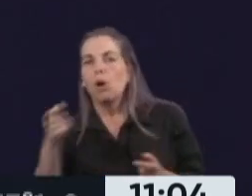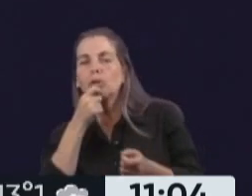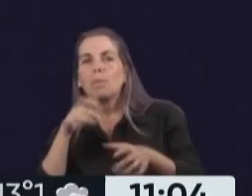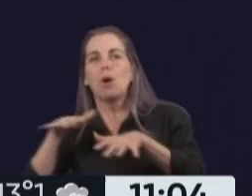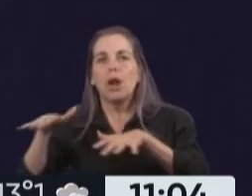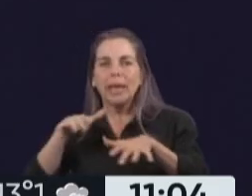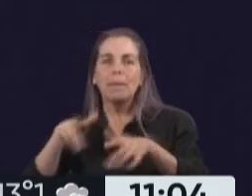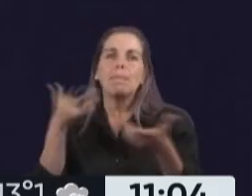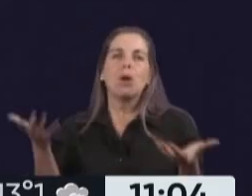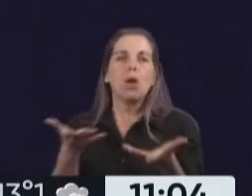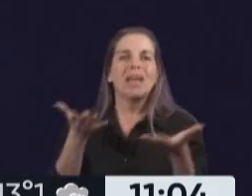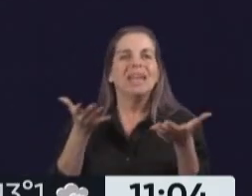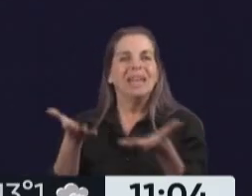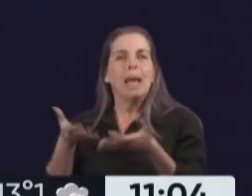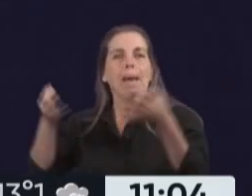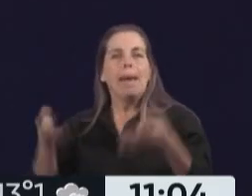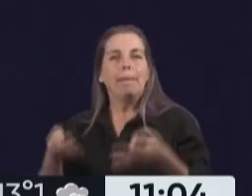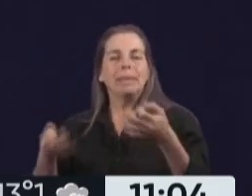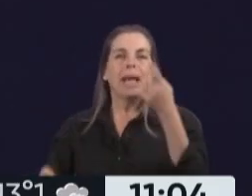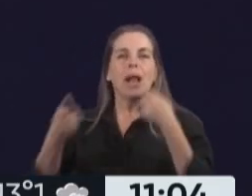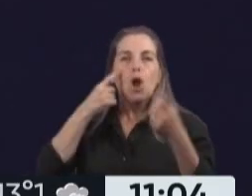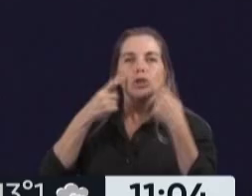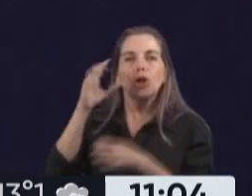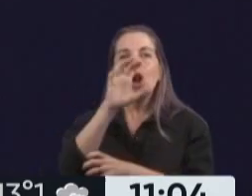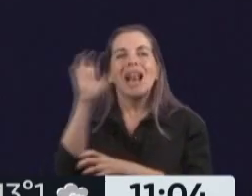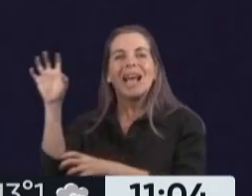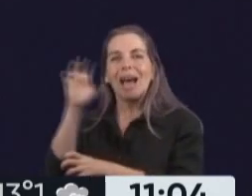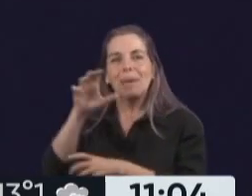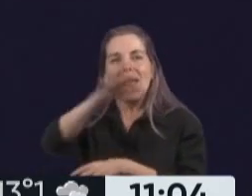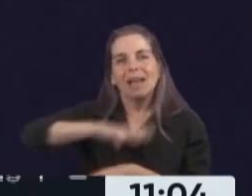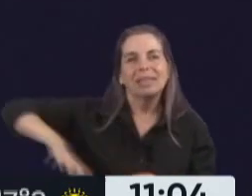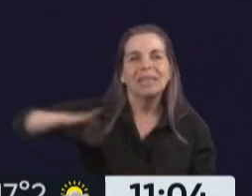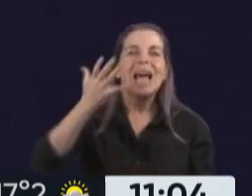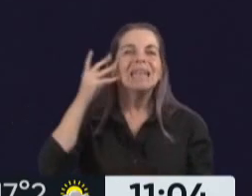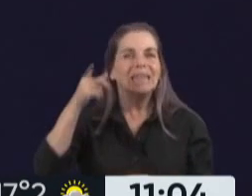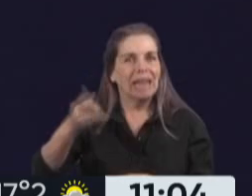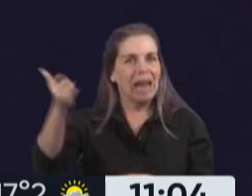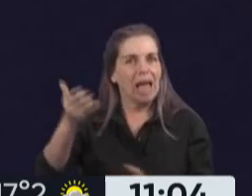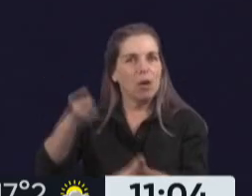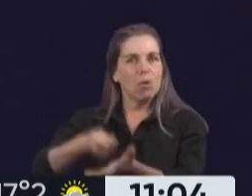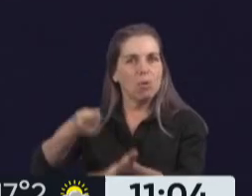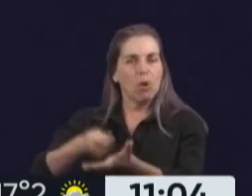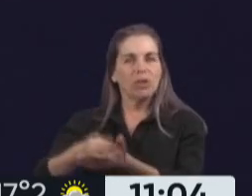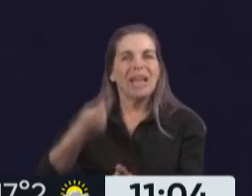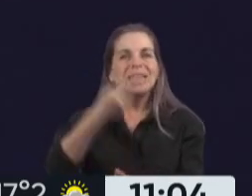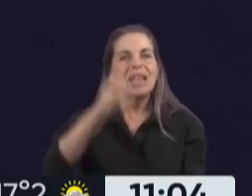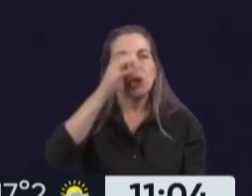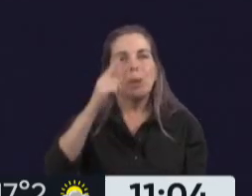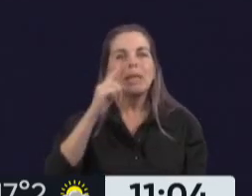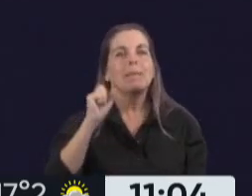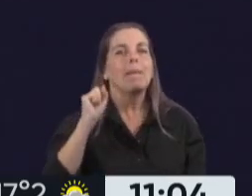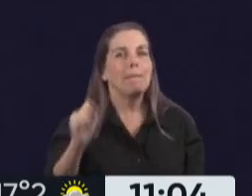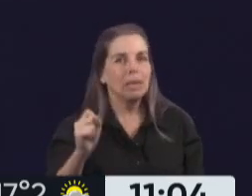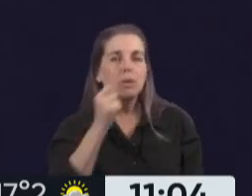de servicios especiales de monitoreo y seguridad en Tigre, que impone una cuota de 120.000 pesos por cada cámara que alguien